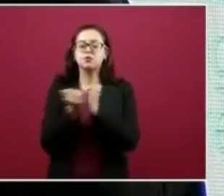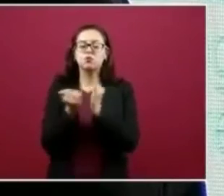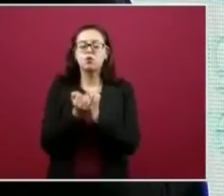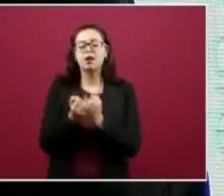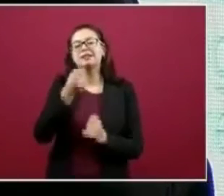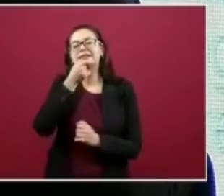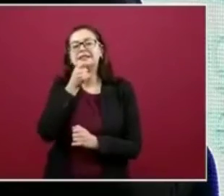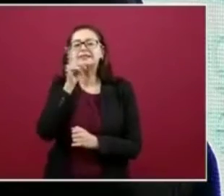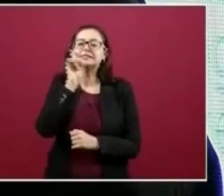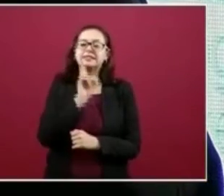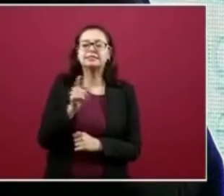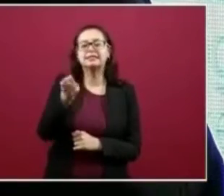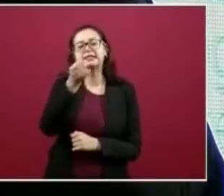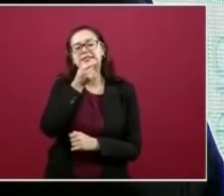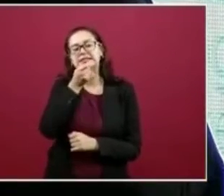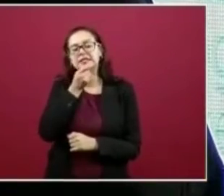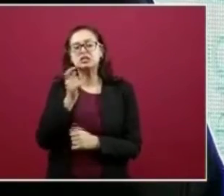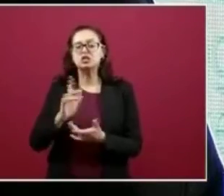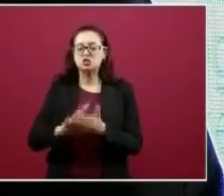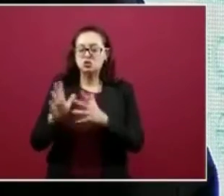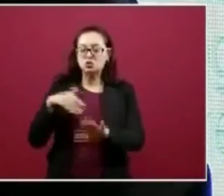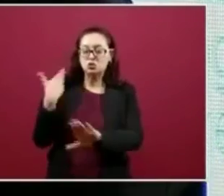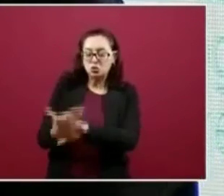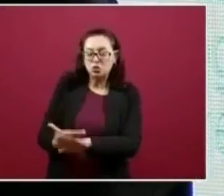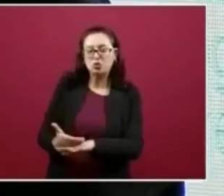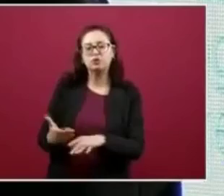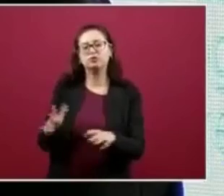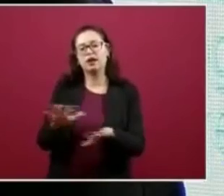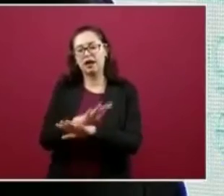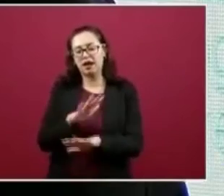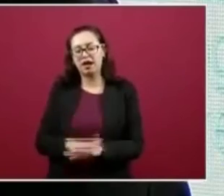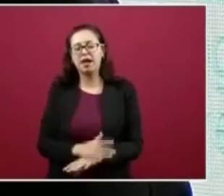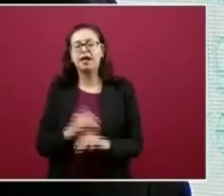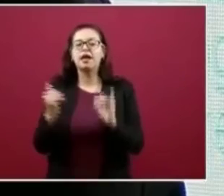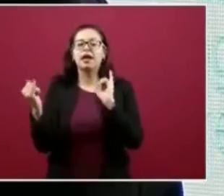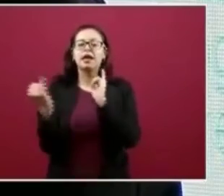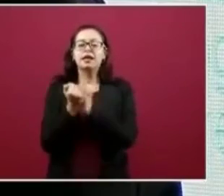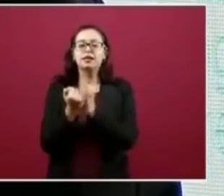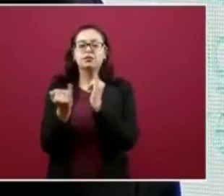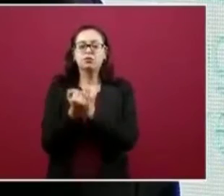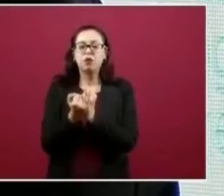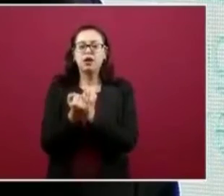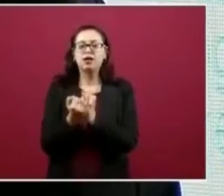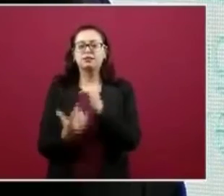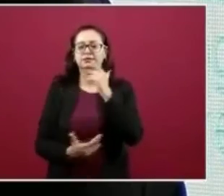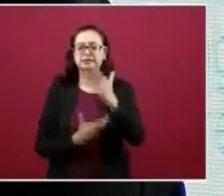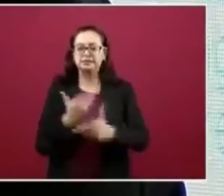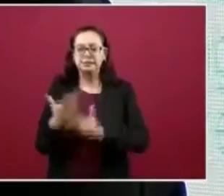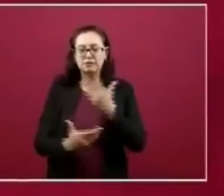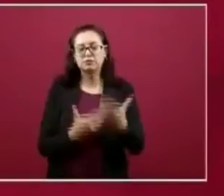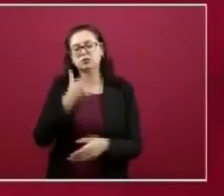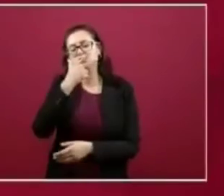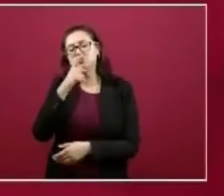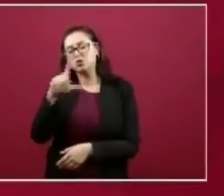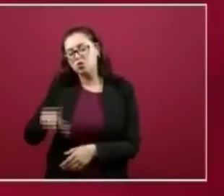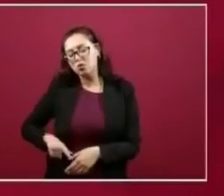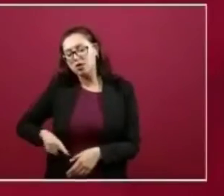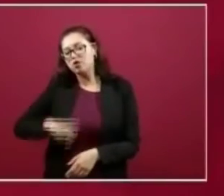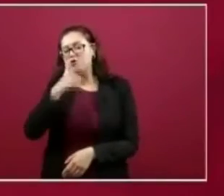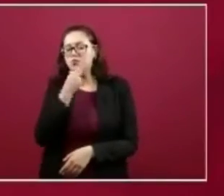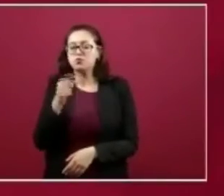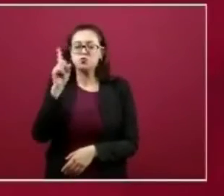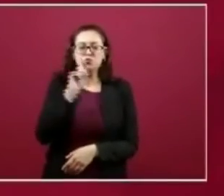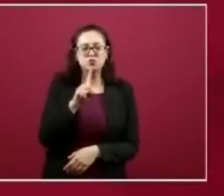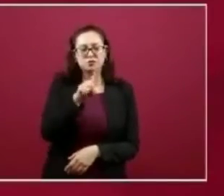niñas y niños víctimas de violencia, reformas para establecer sanciones a servidores y servidoras públicas